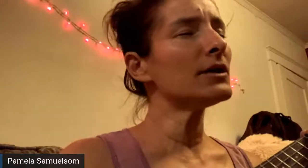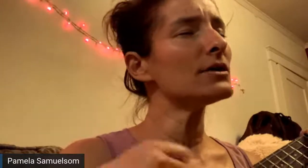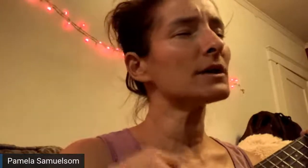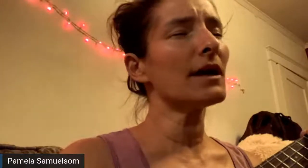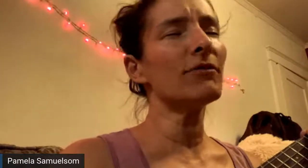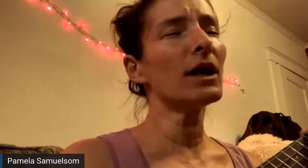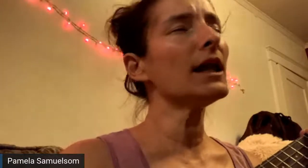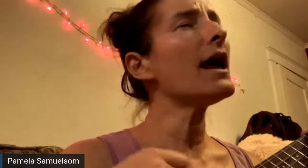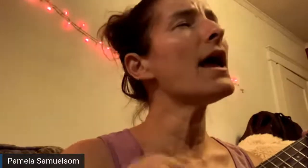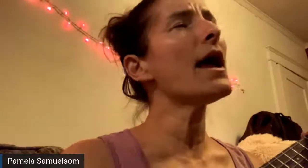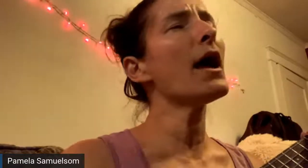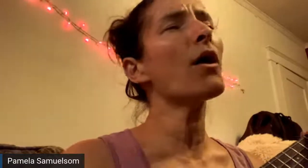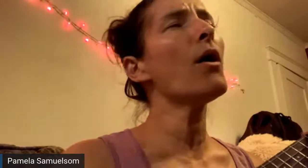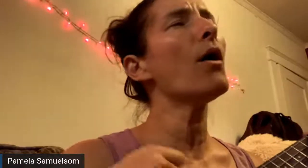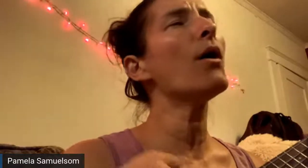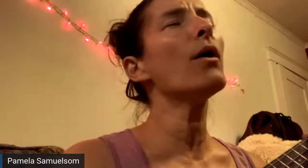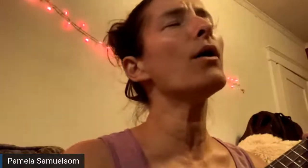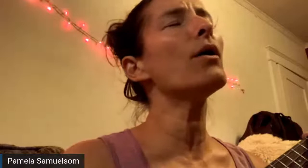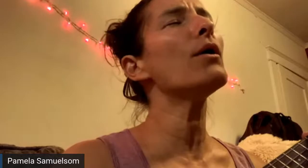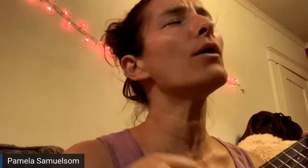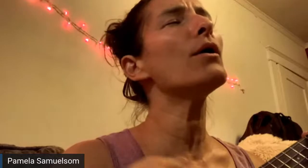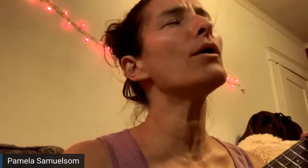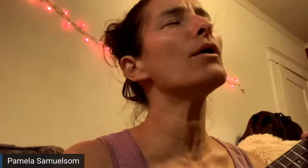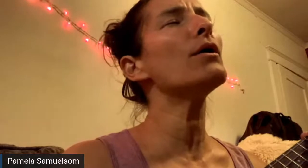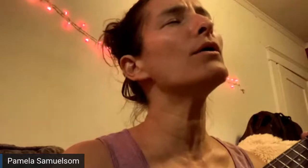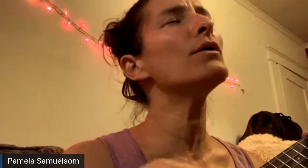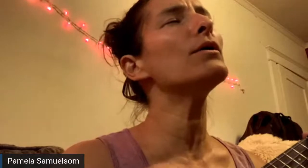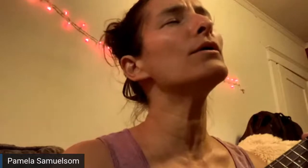Decidme adiós que voy